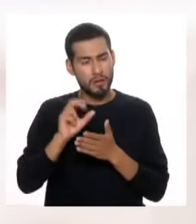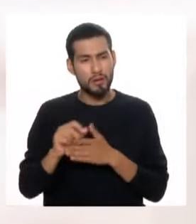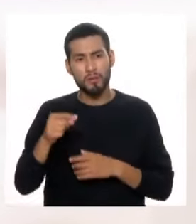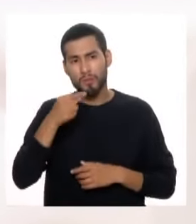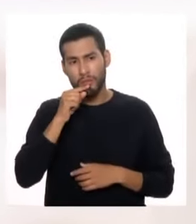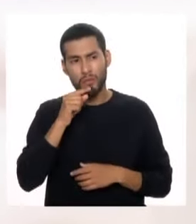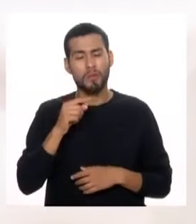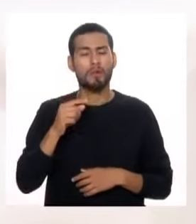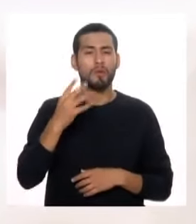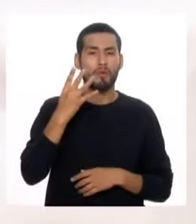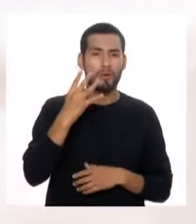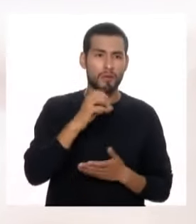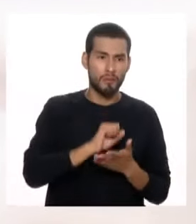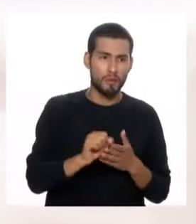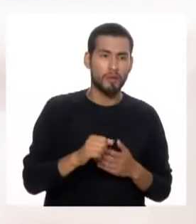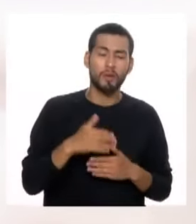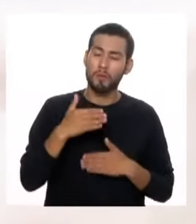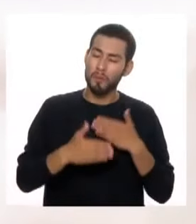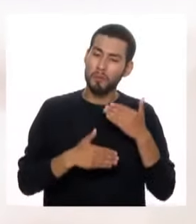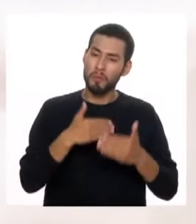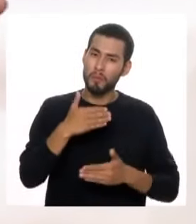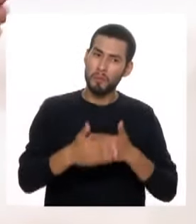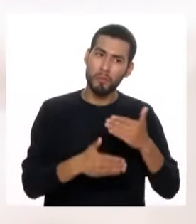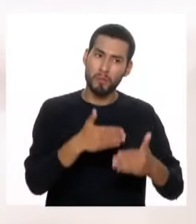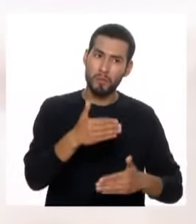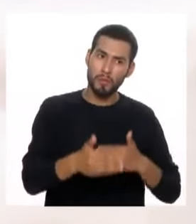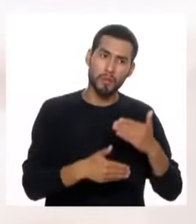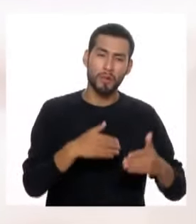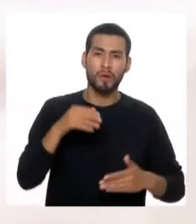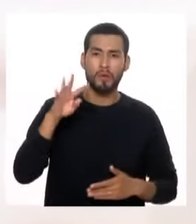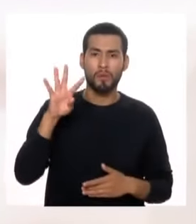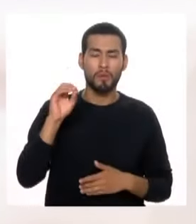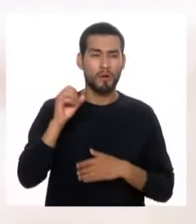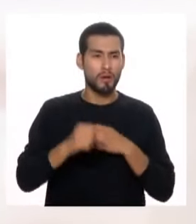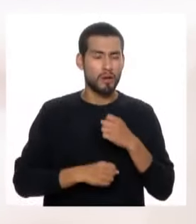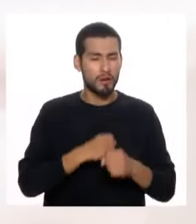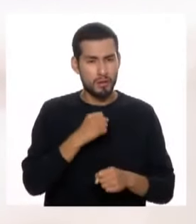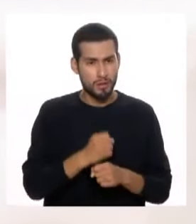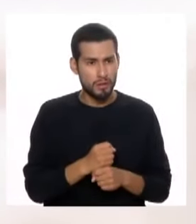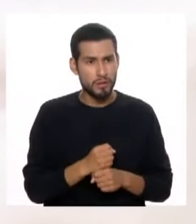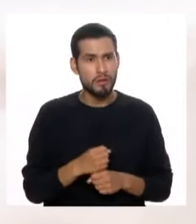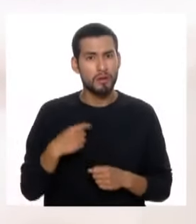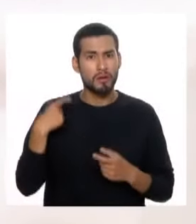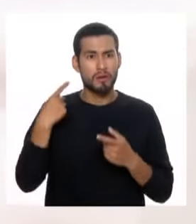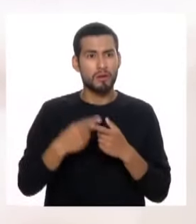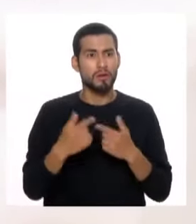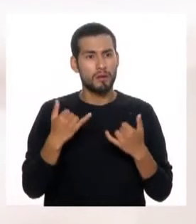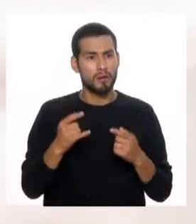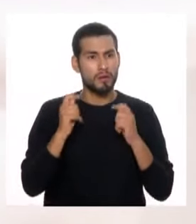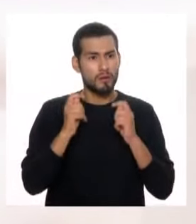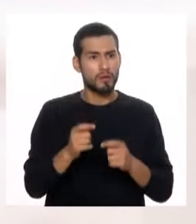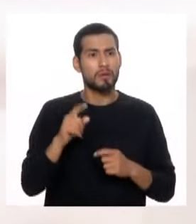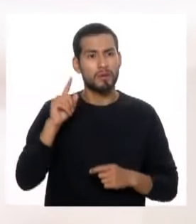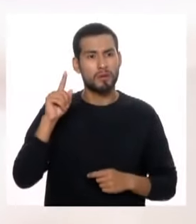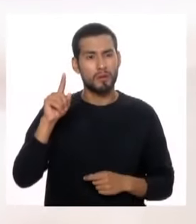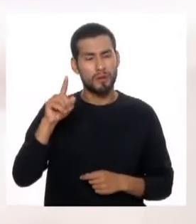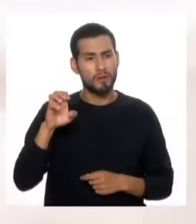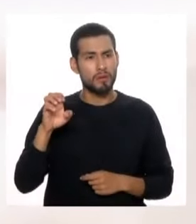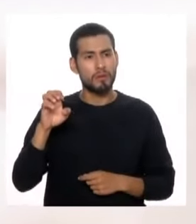mujeres cada 4. Y así fue pasando casi más de 40 años hasta llegar a la donación número